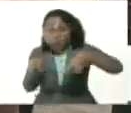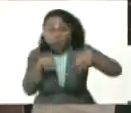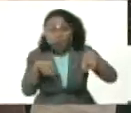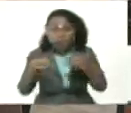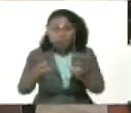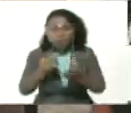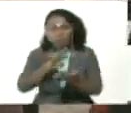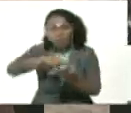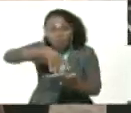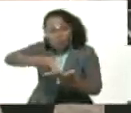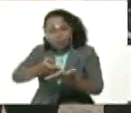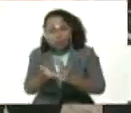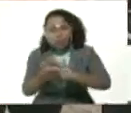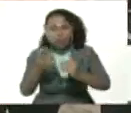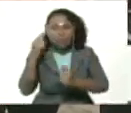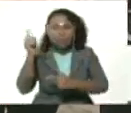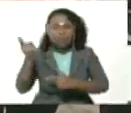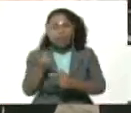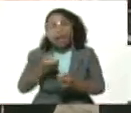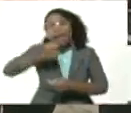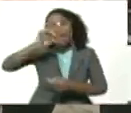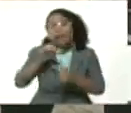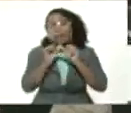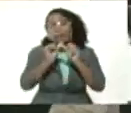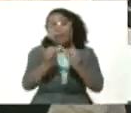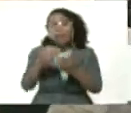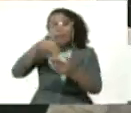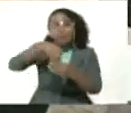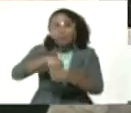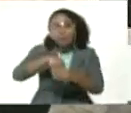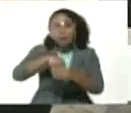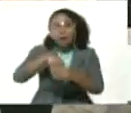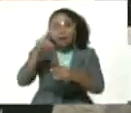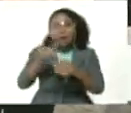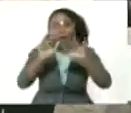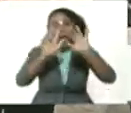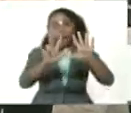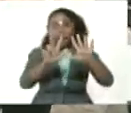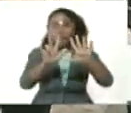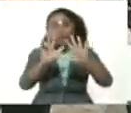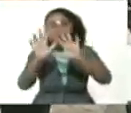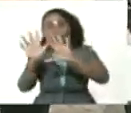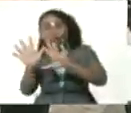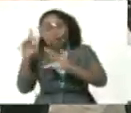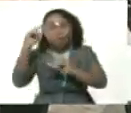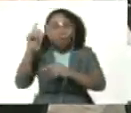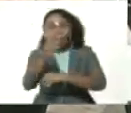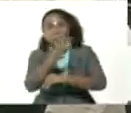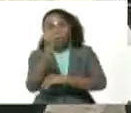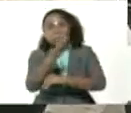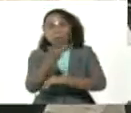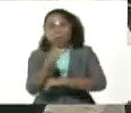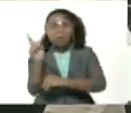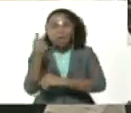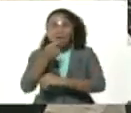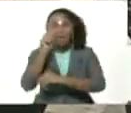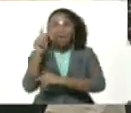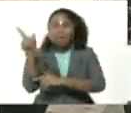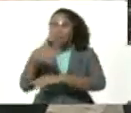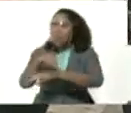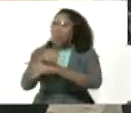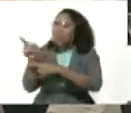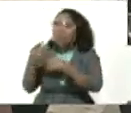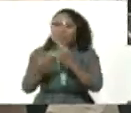tostado y ahí el café permanece entre 8 a 10 días para que el café nuestro. ¿Dónde es eso?